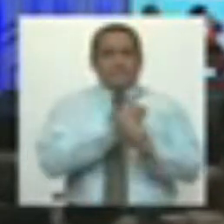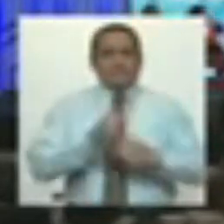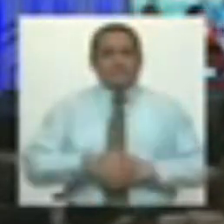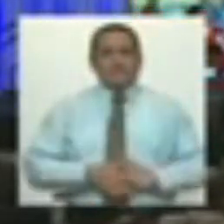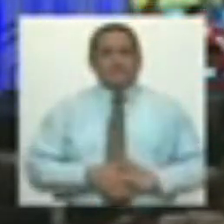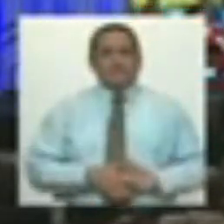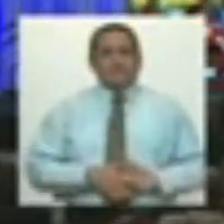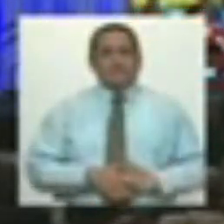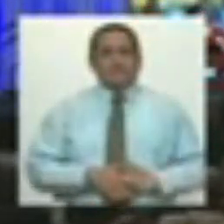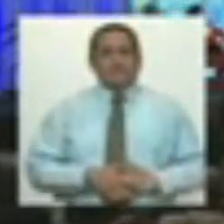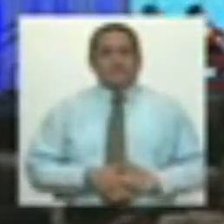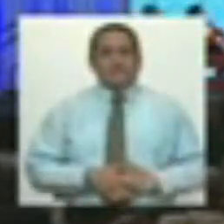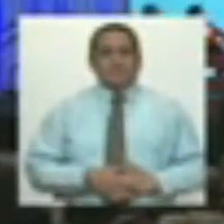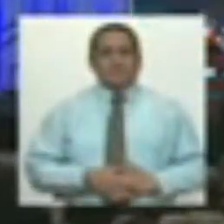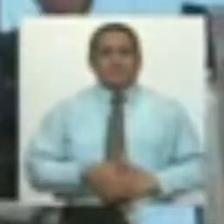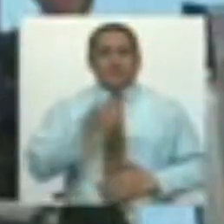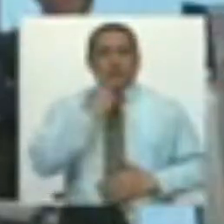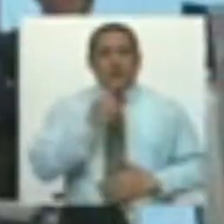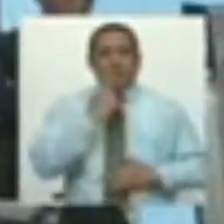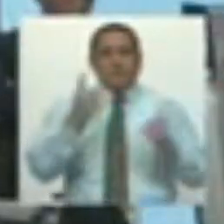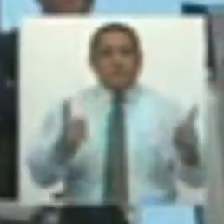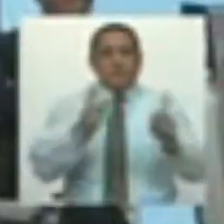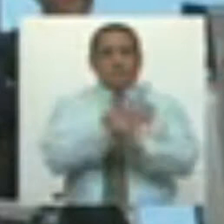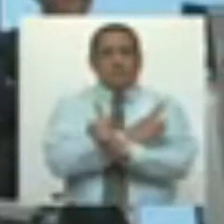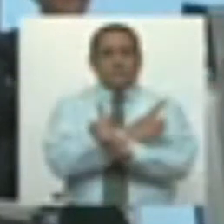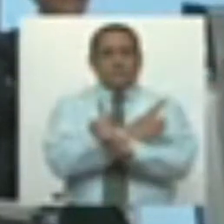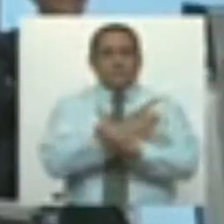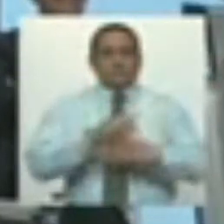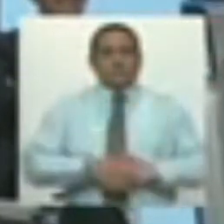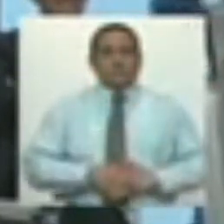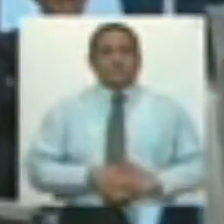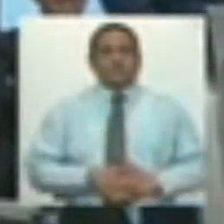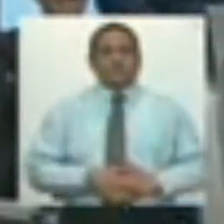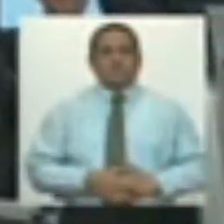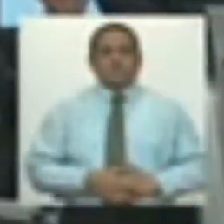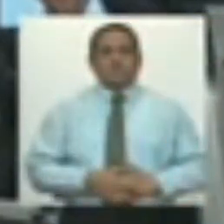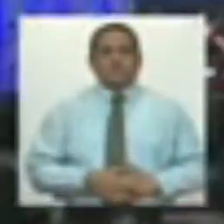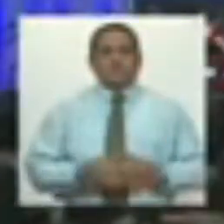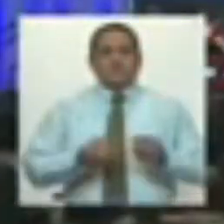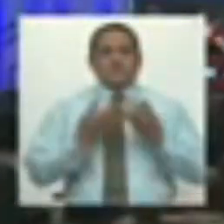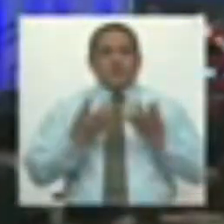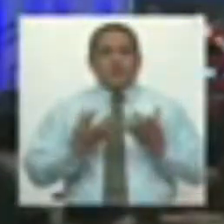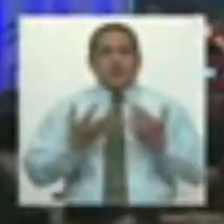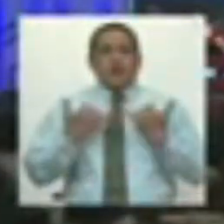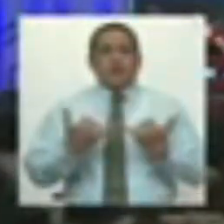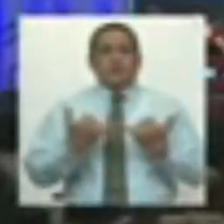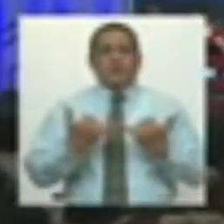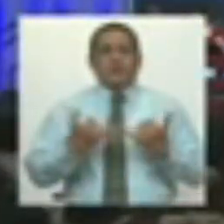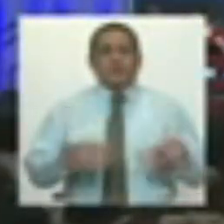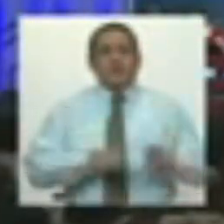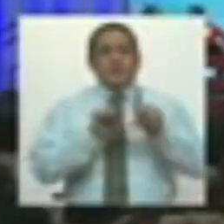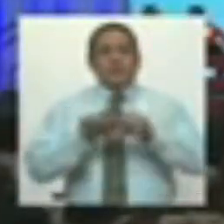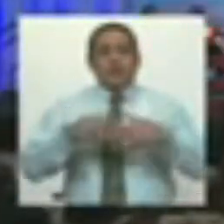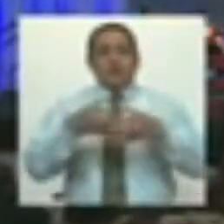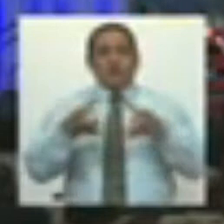me enseñó que tenía el lado del cliente a la barra bien el candidato del